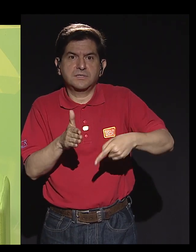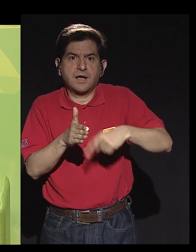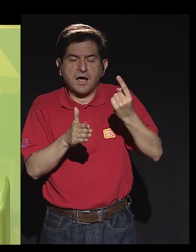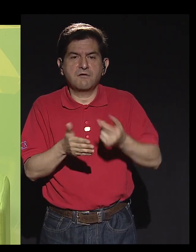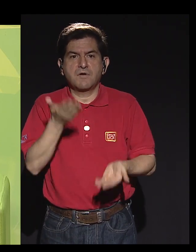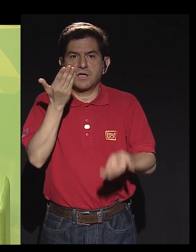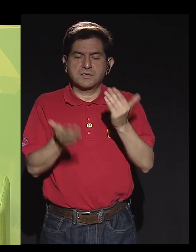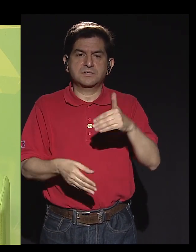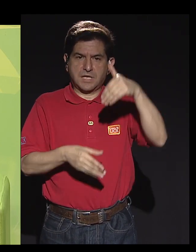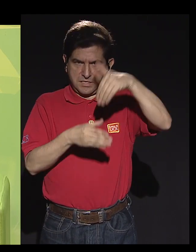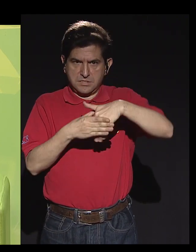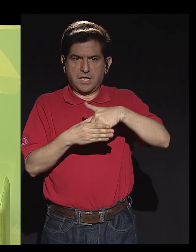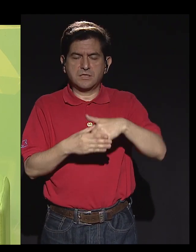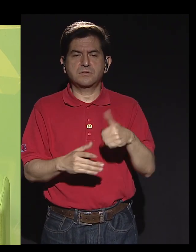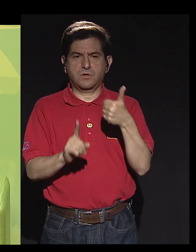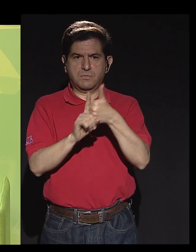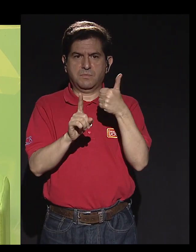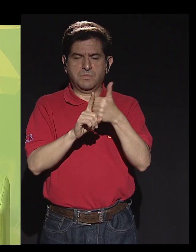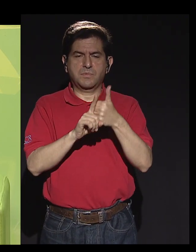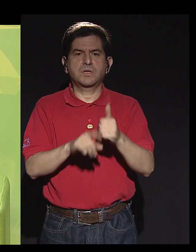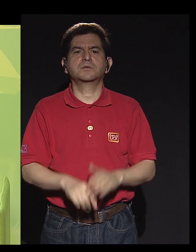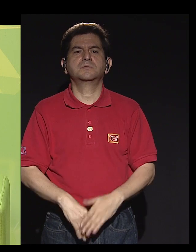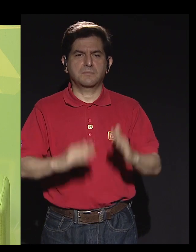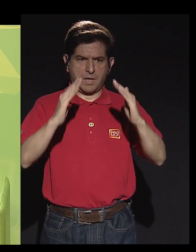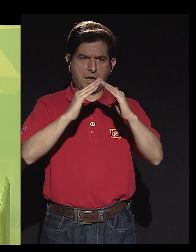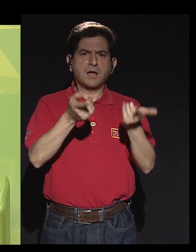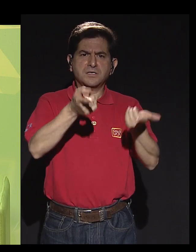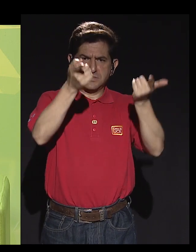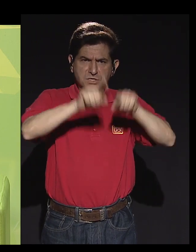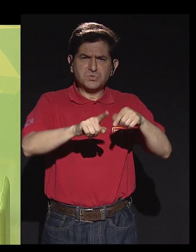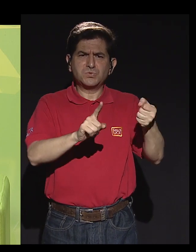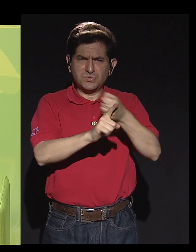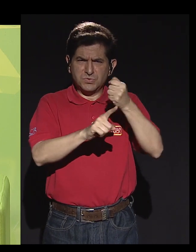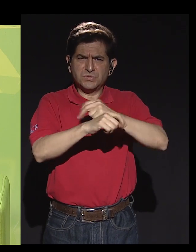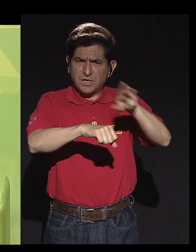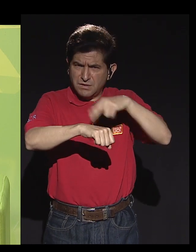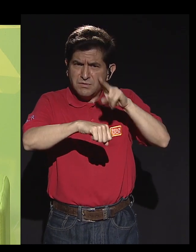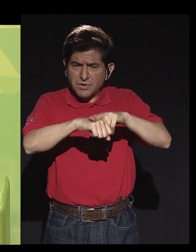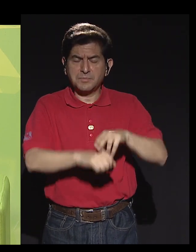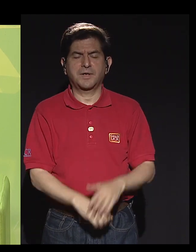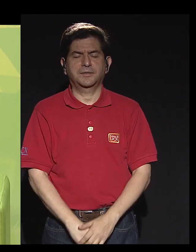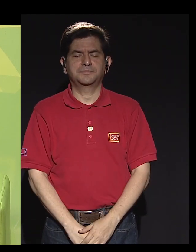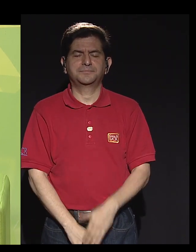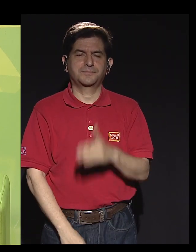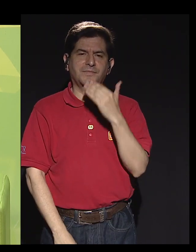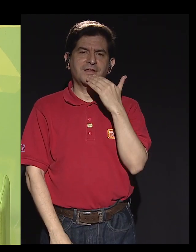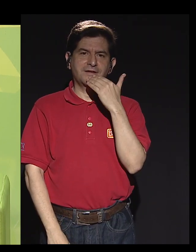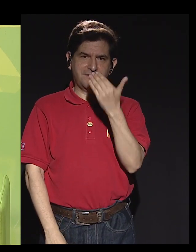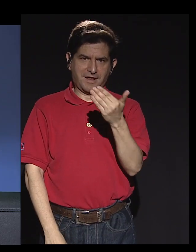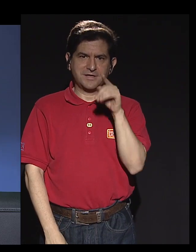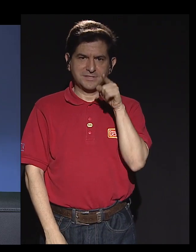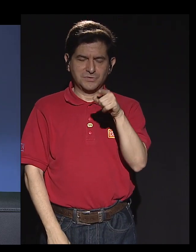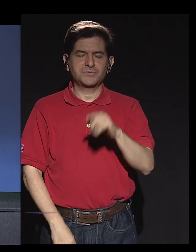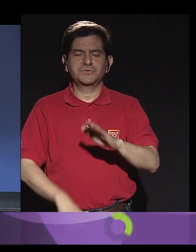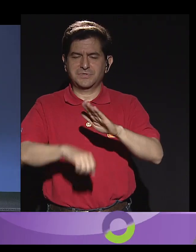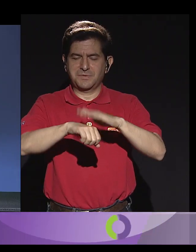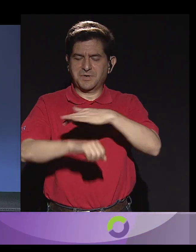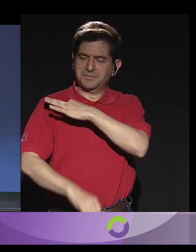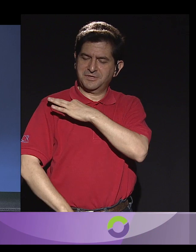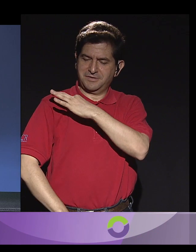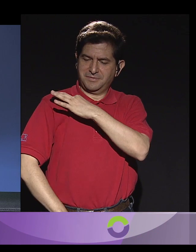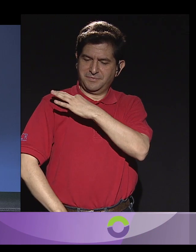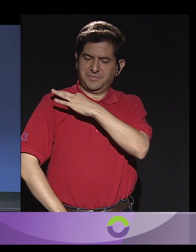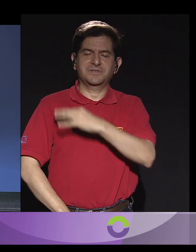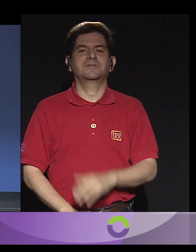Muchas veces, inclusive dentro de sus propios hogares, es muy común este tipo de violencia. Sí, claro. Bueno, muchas gracias por extendernos